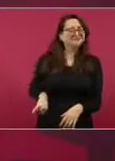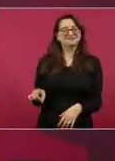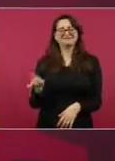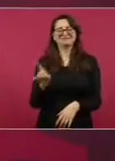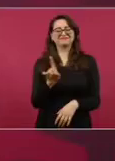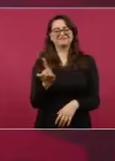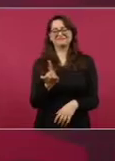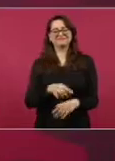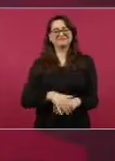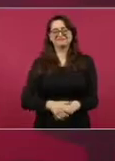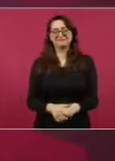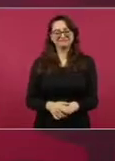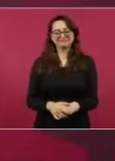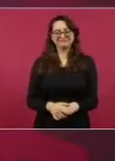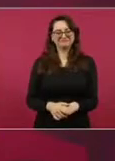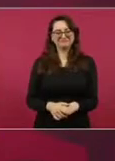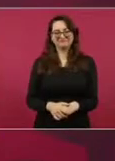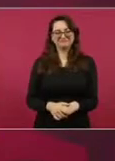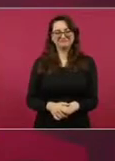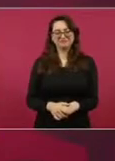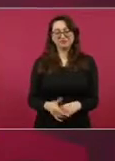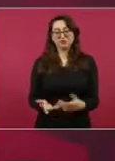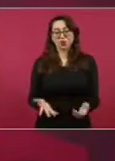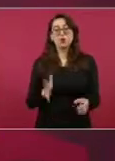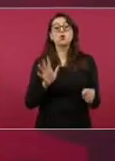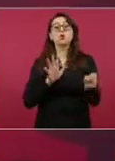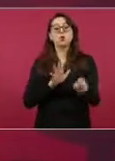la llamada innovación tecnológica. Lo que les